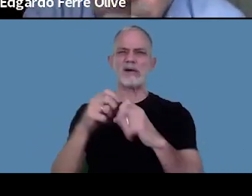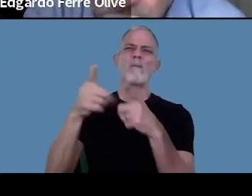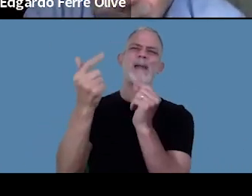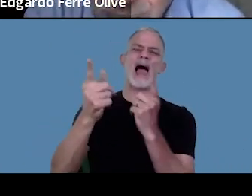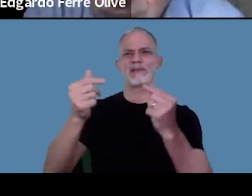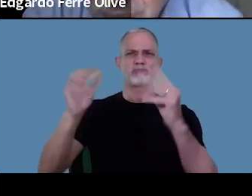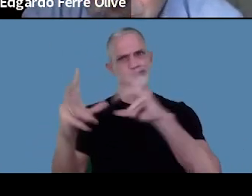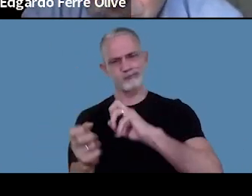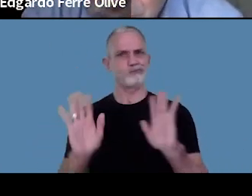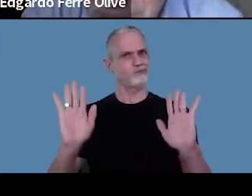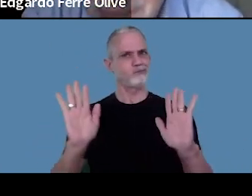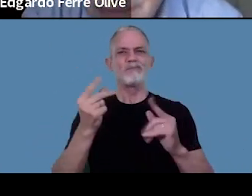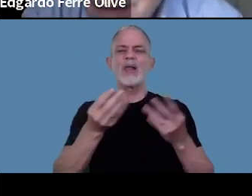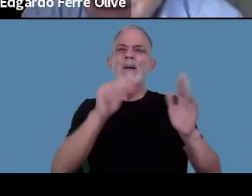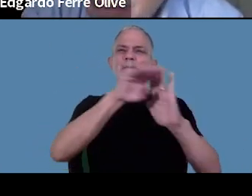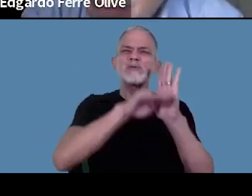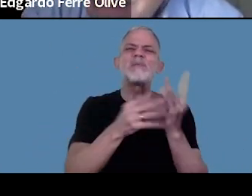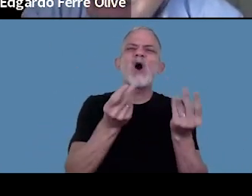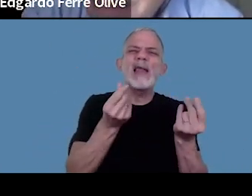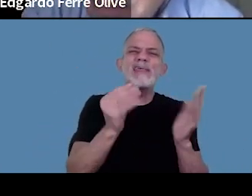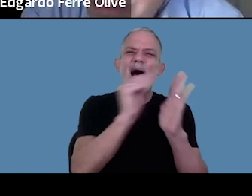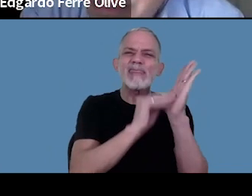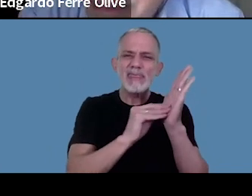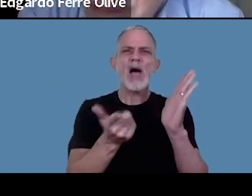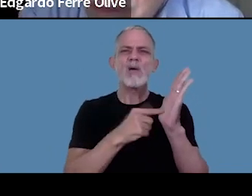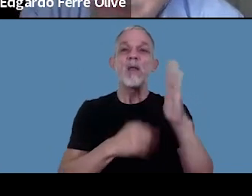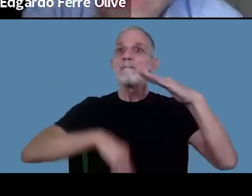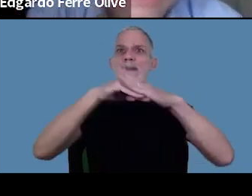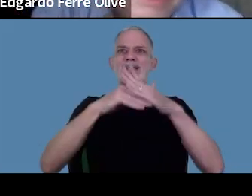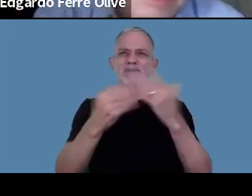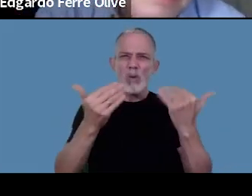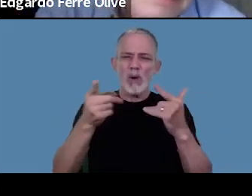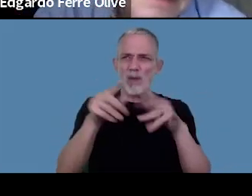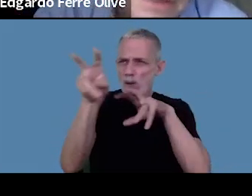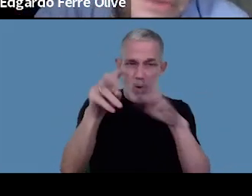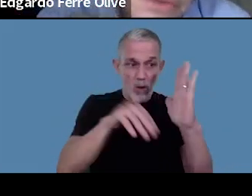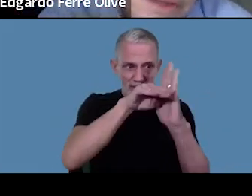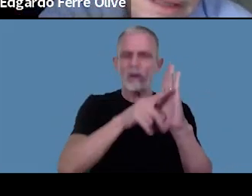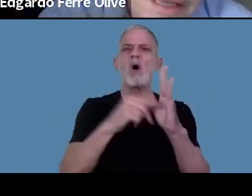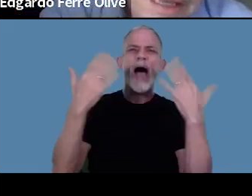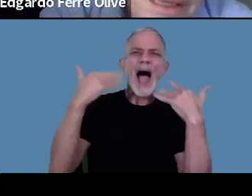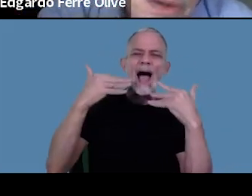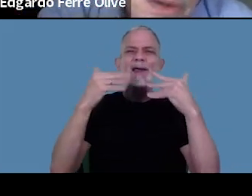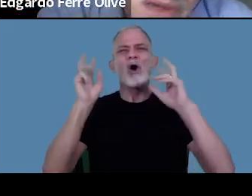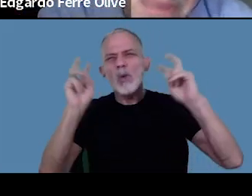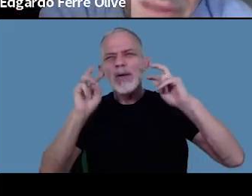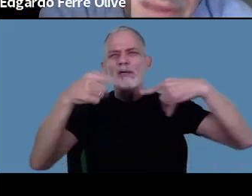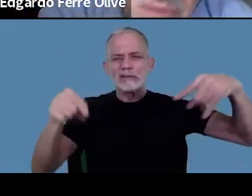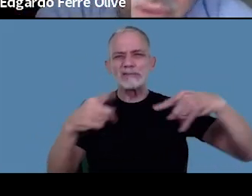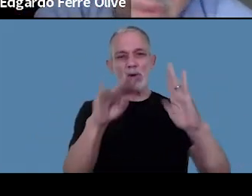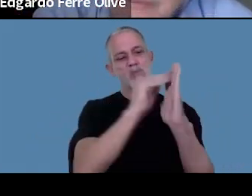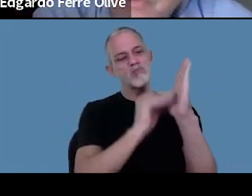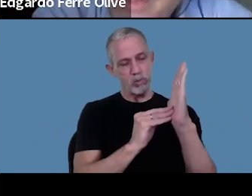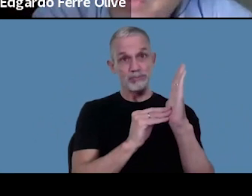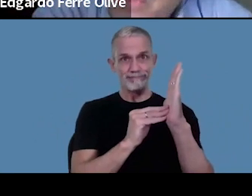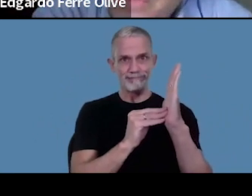de calidad, porque le va a decir cuál es el máximo permitido de polución del aire, etcétera, de ruidos. Y lo que les comentaba antes un